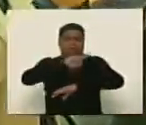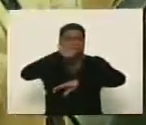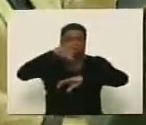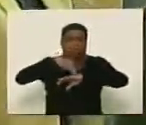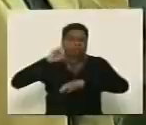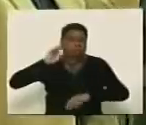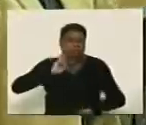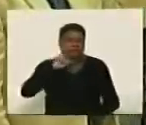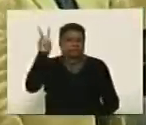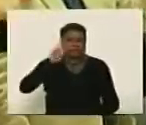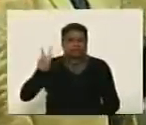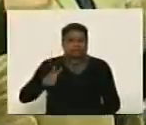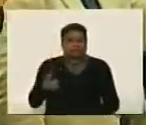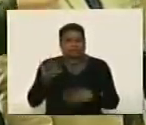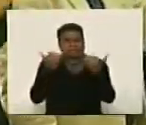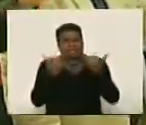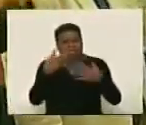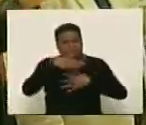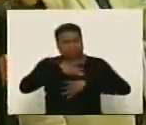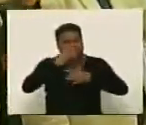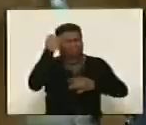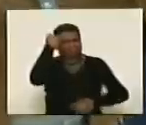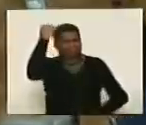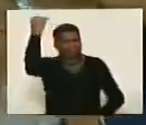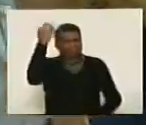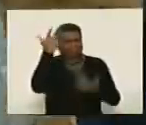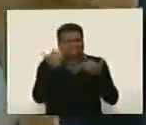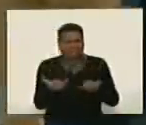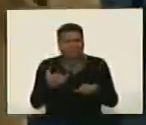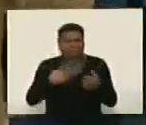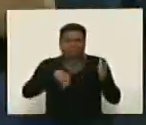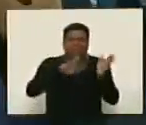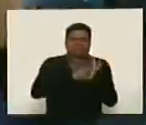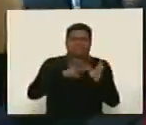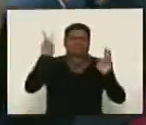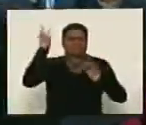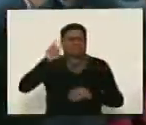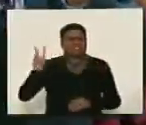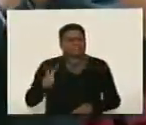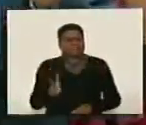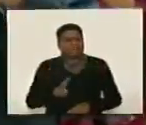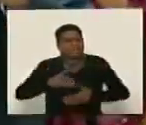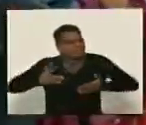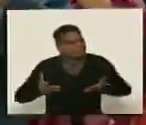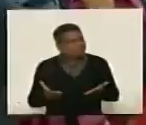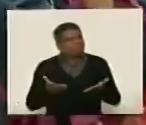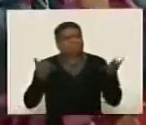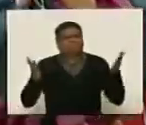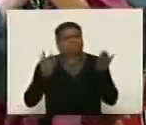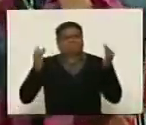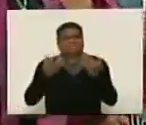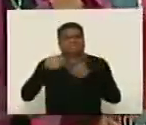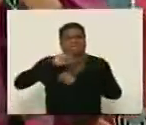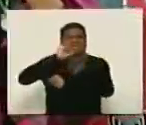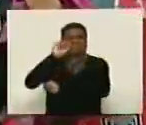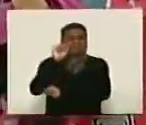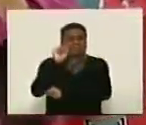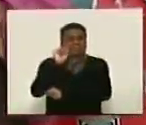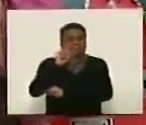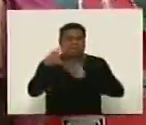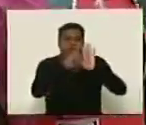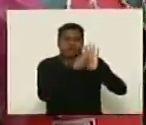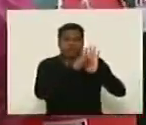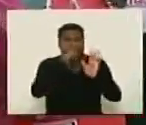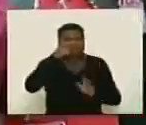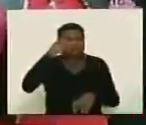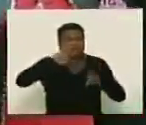Bolivariana de Venezuela en esta iniciativa. Una vez más, Venezuela a la vanguardia de la defensa de los derechos de los